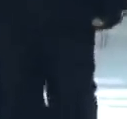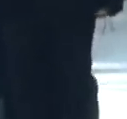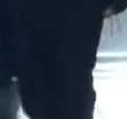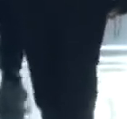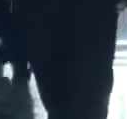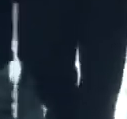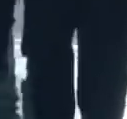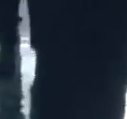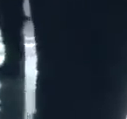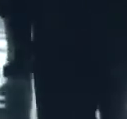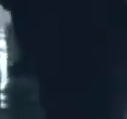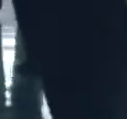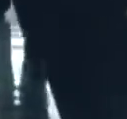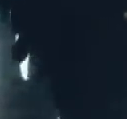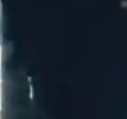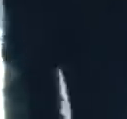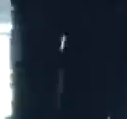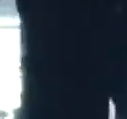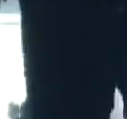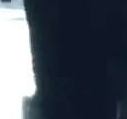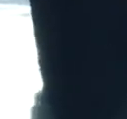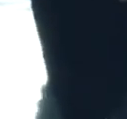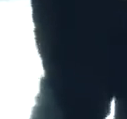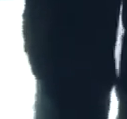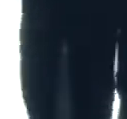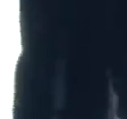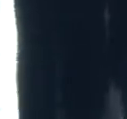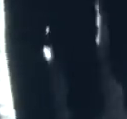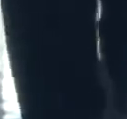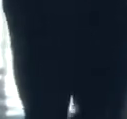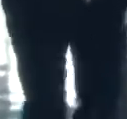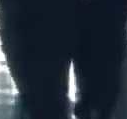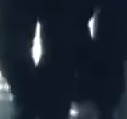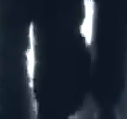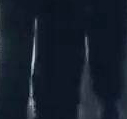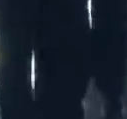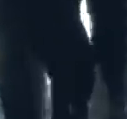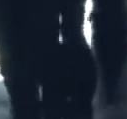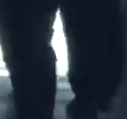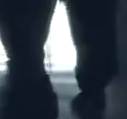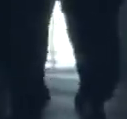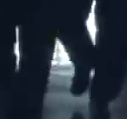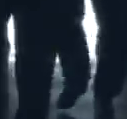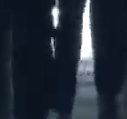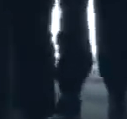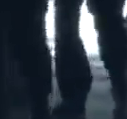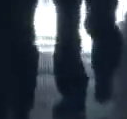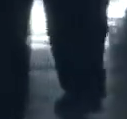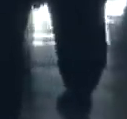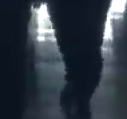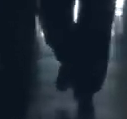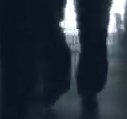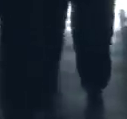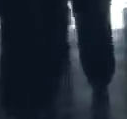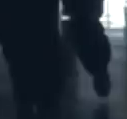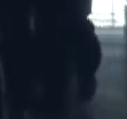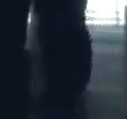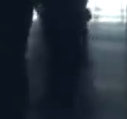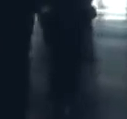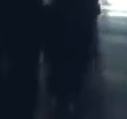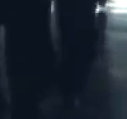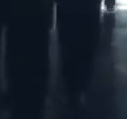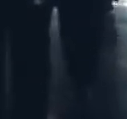6 ignorado nicolás maduro moros presidente de la república bolivariana de